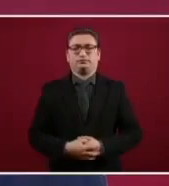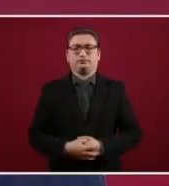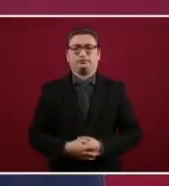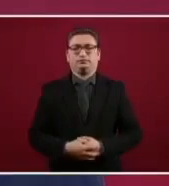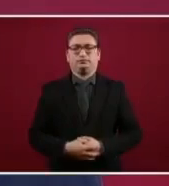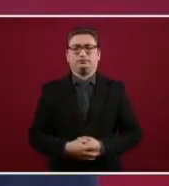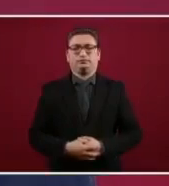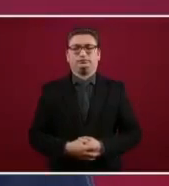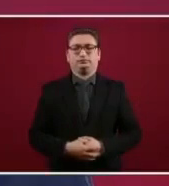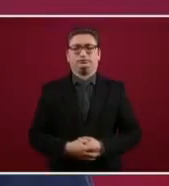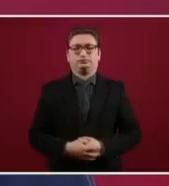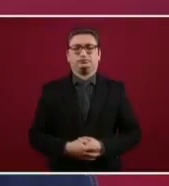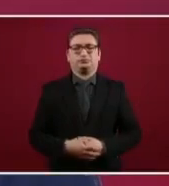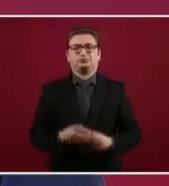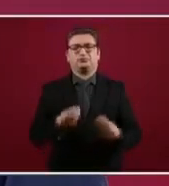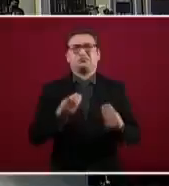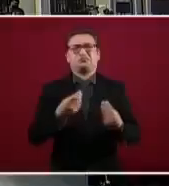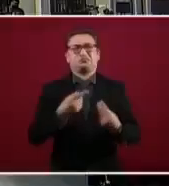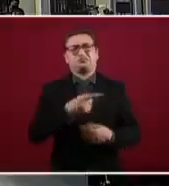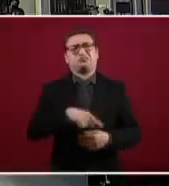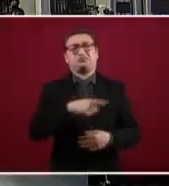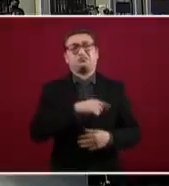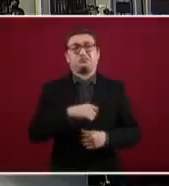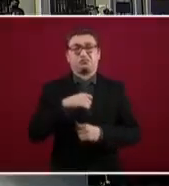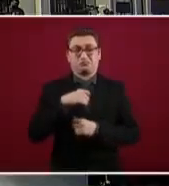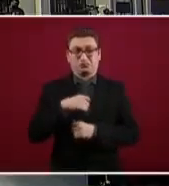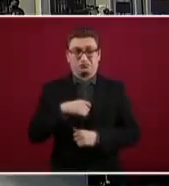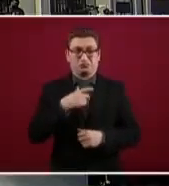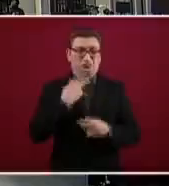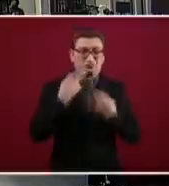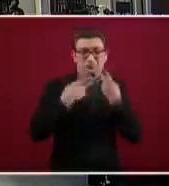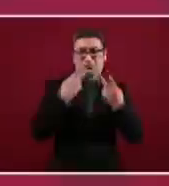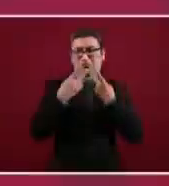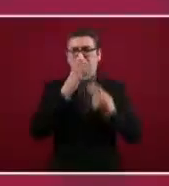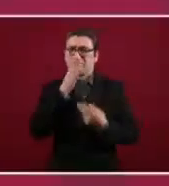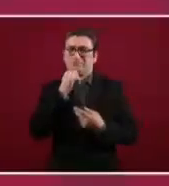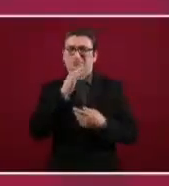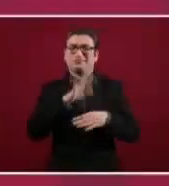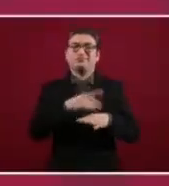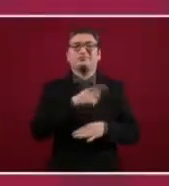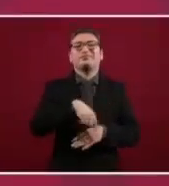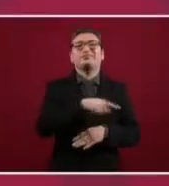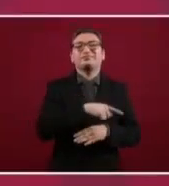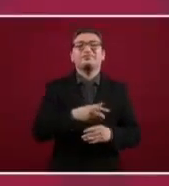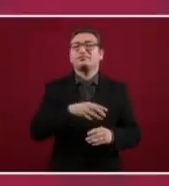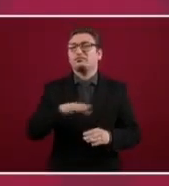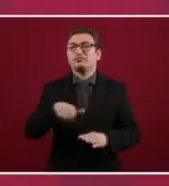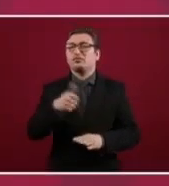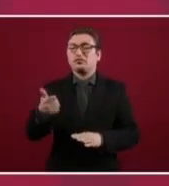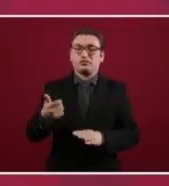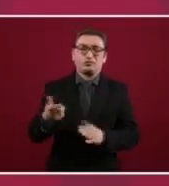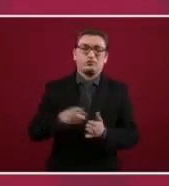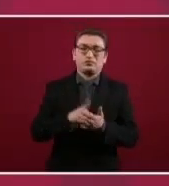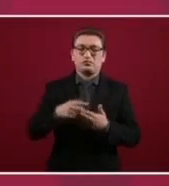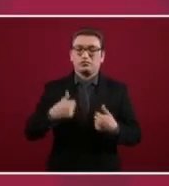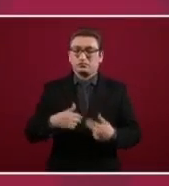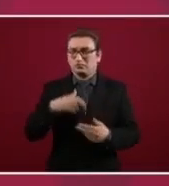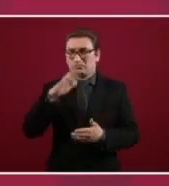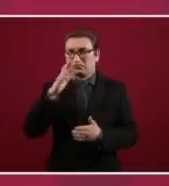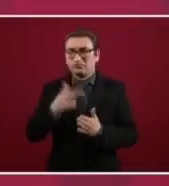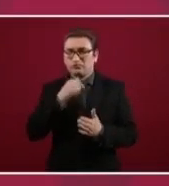muchos no tienen autoridad moral se dedicaron a encubrir violaciones de derechos